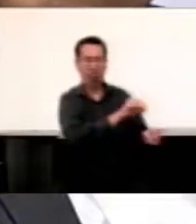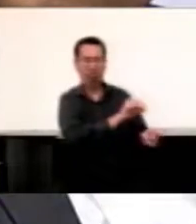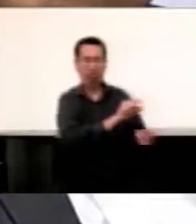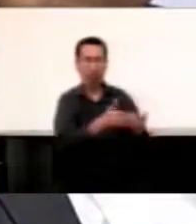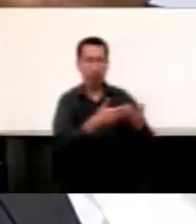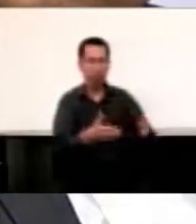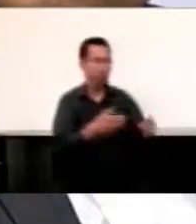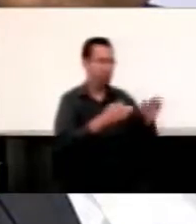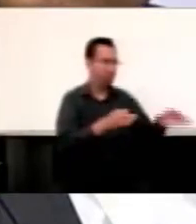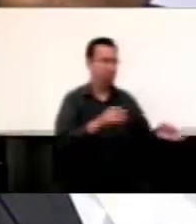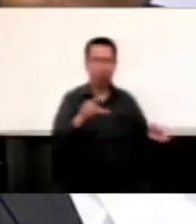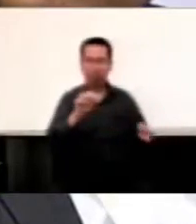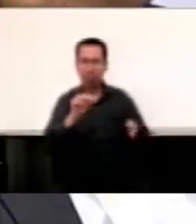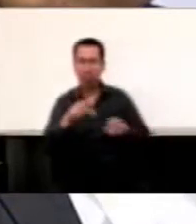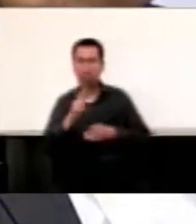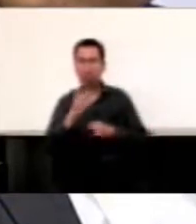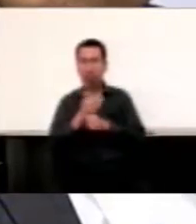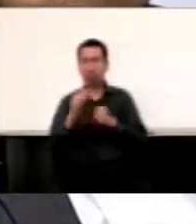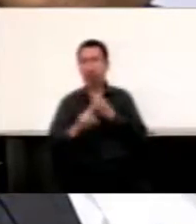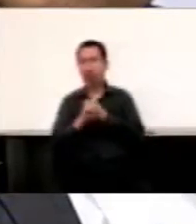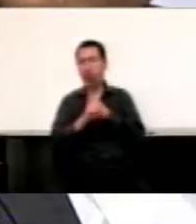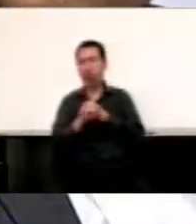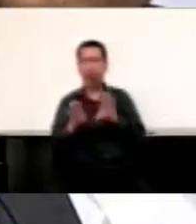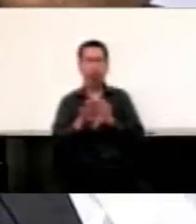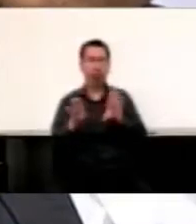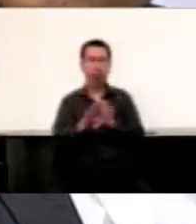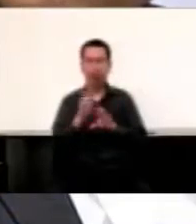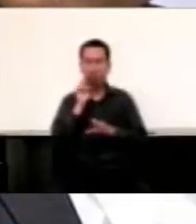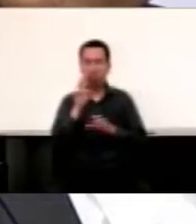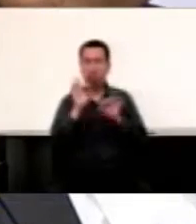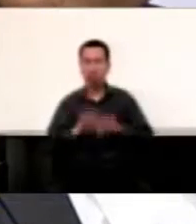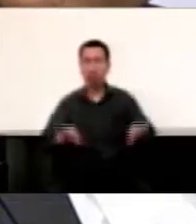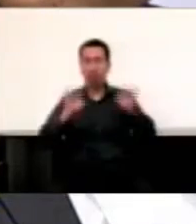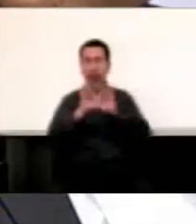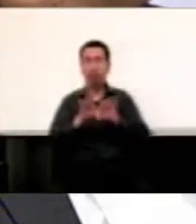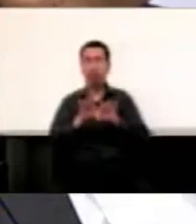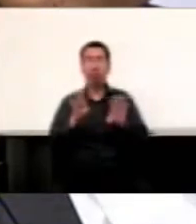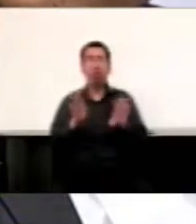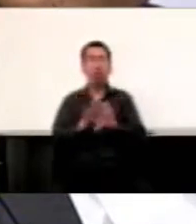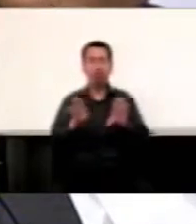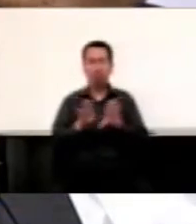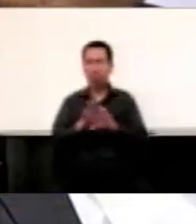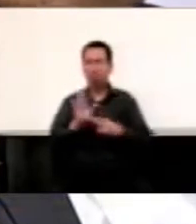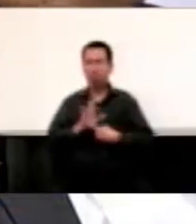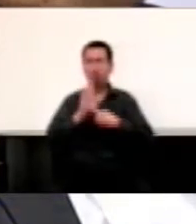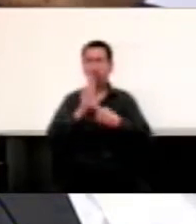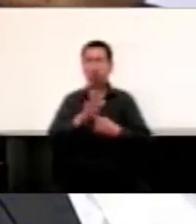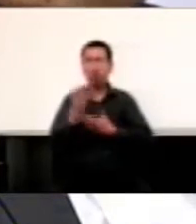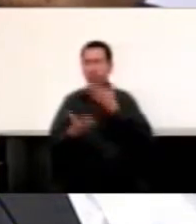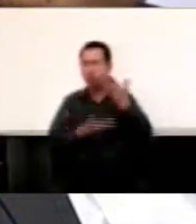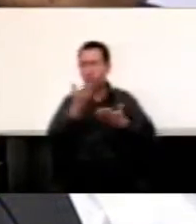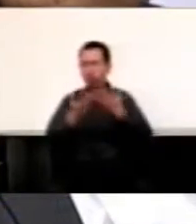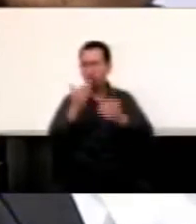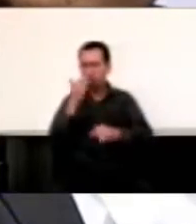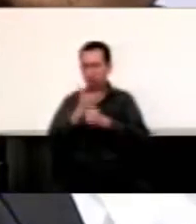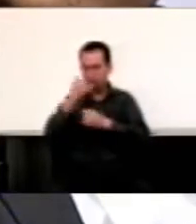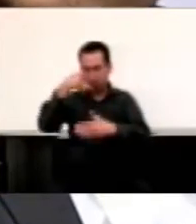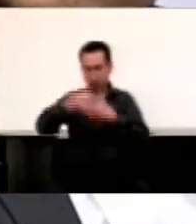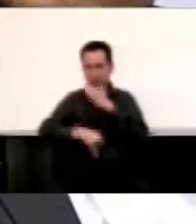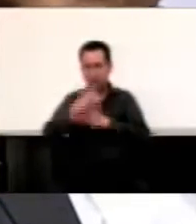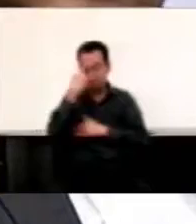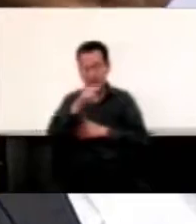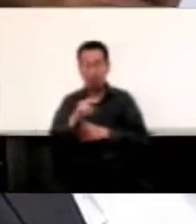personas que están involucradas en todas estas cuestiones, pues lo lean y vean que esa es una de las situaciones de conformidad con el estudio que ya se hizo por